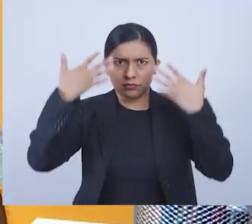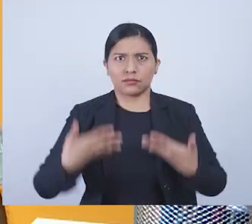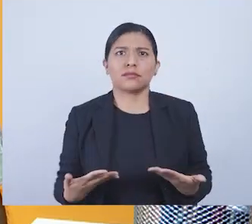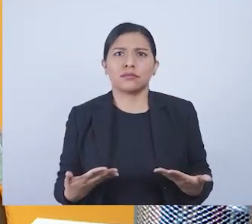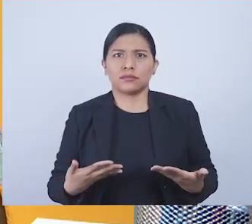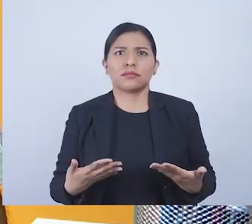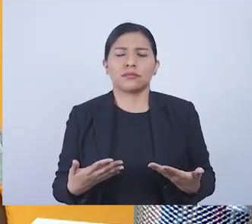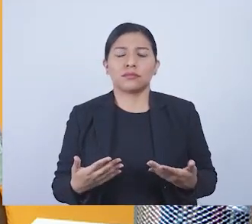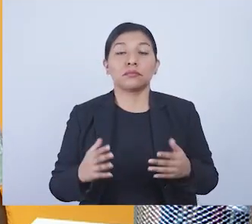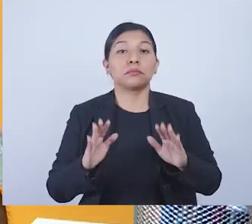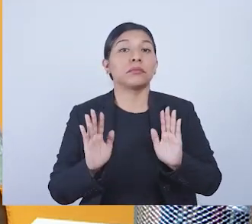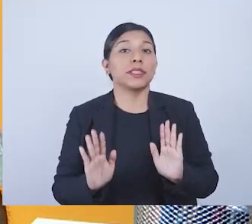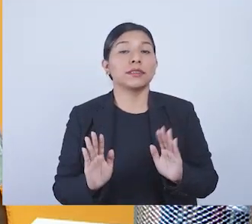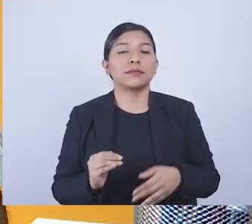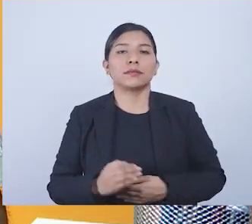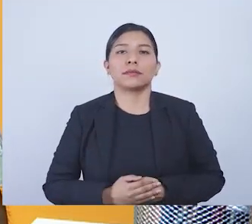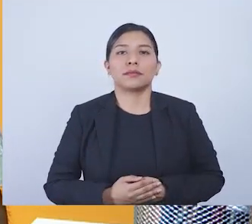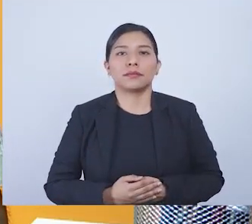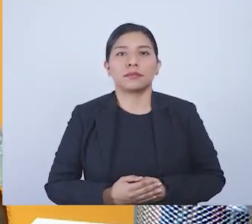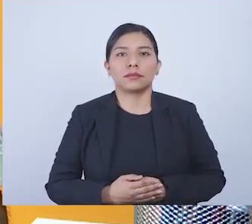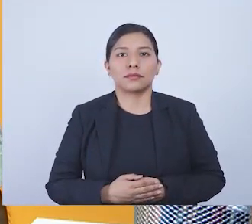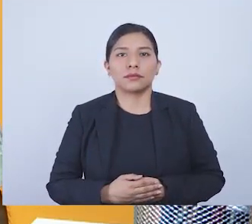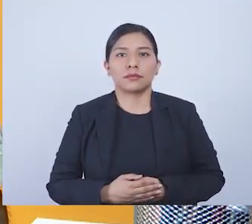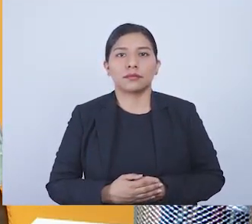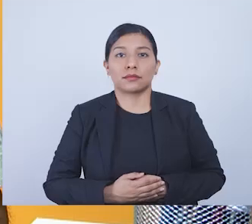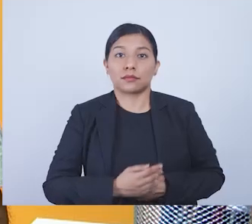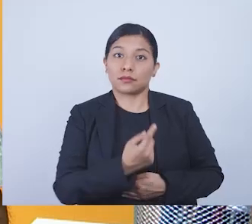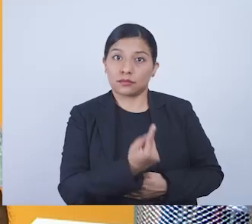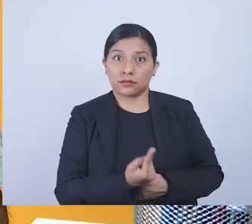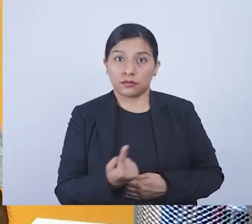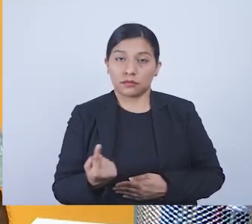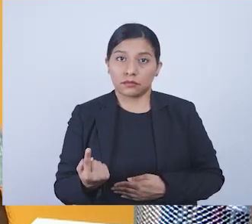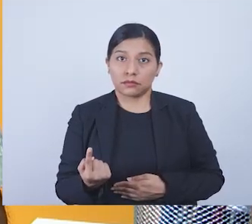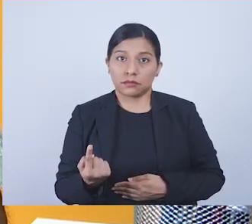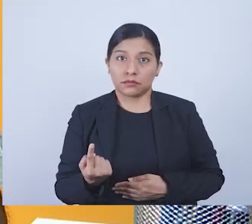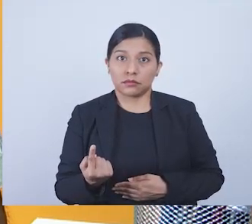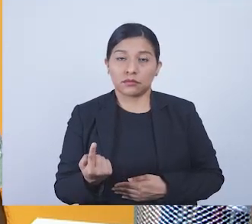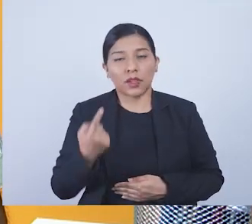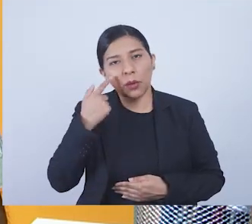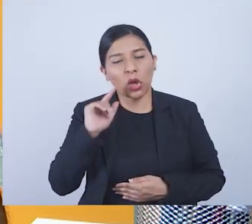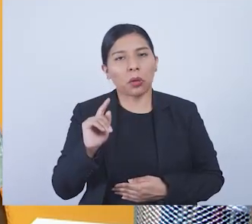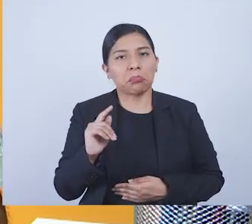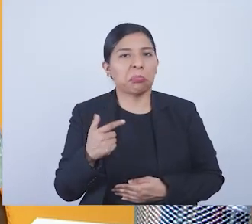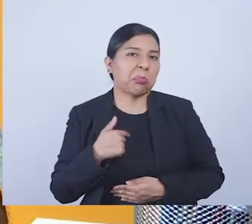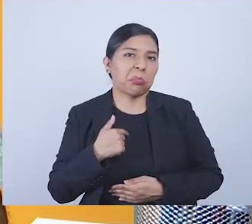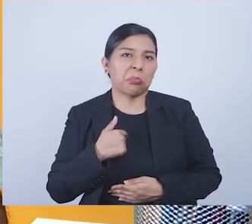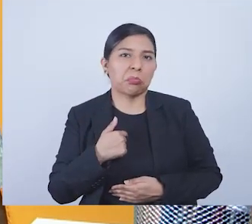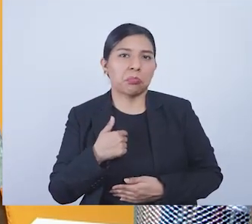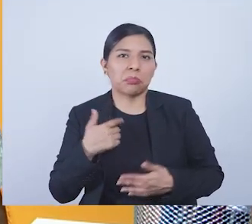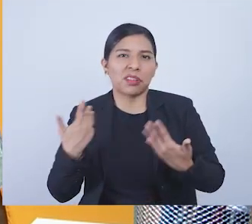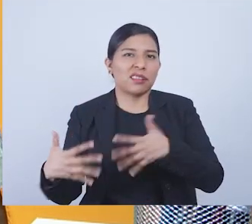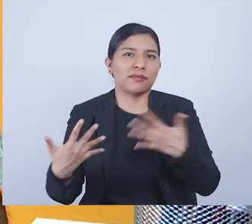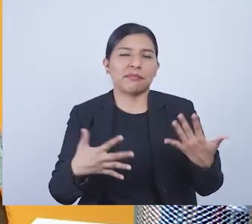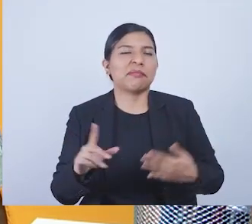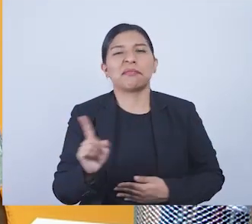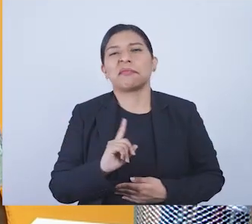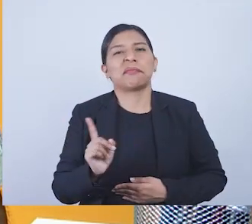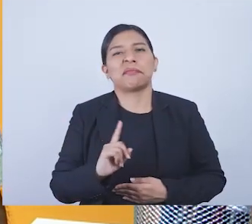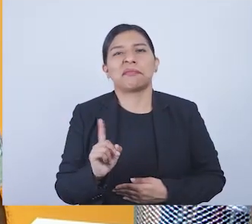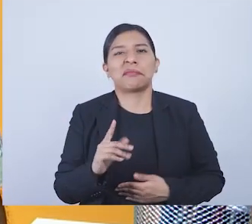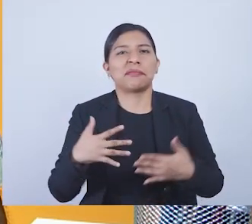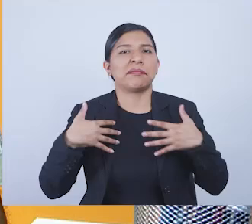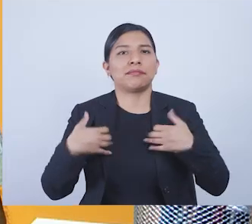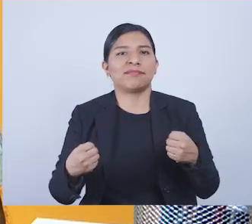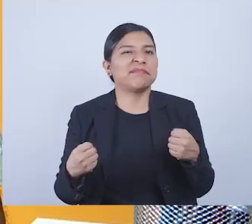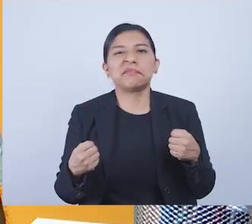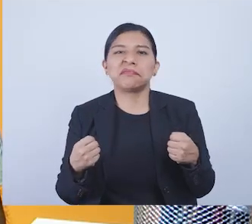lo contrario es que la persona haga cosas diferentes, contraproducentes a la